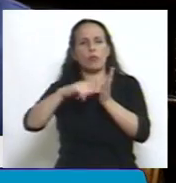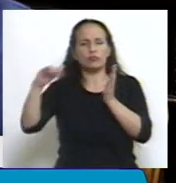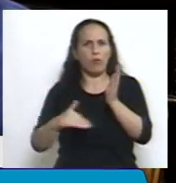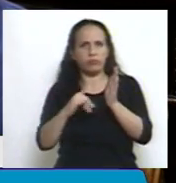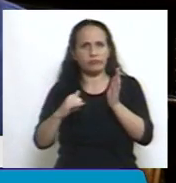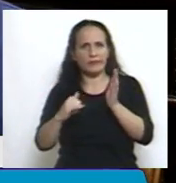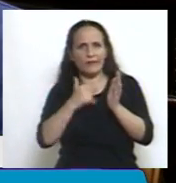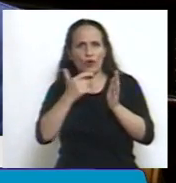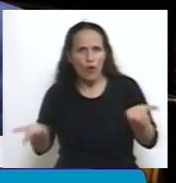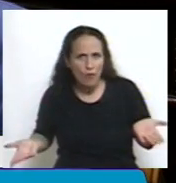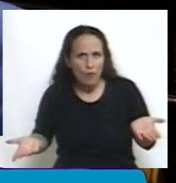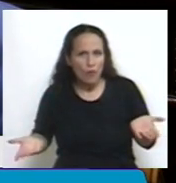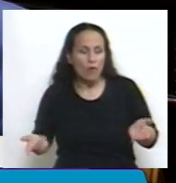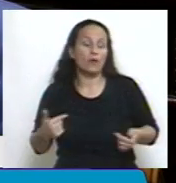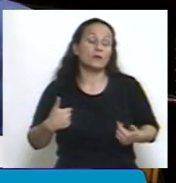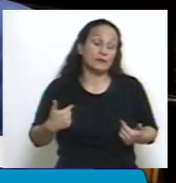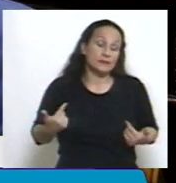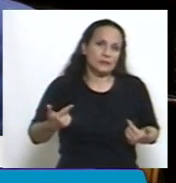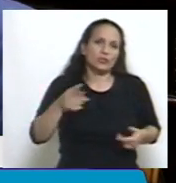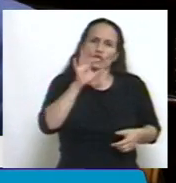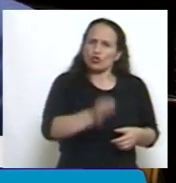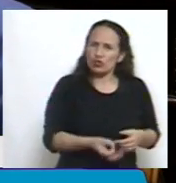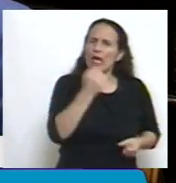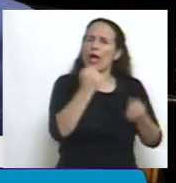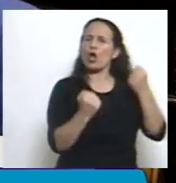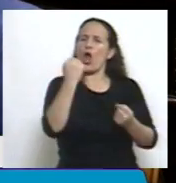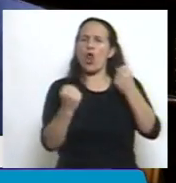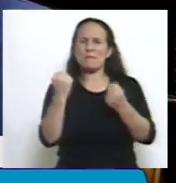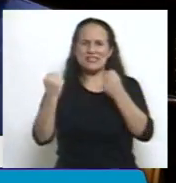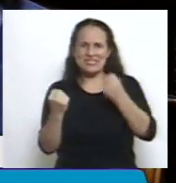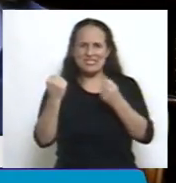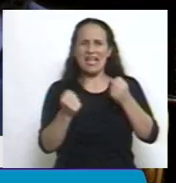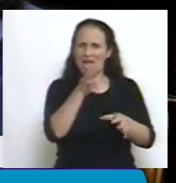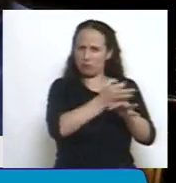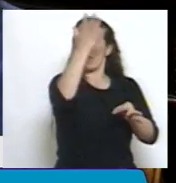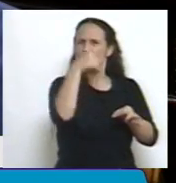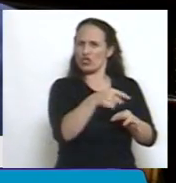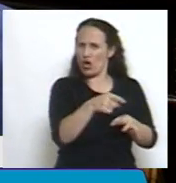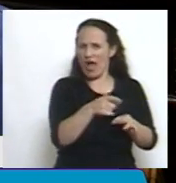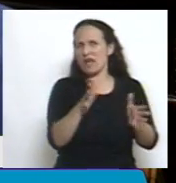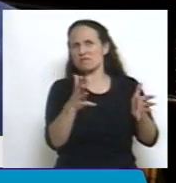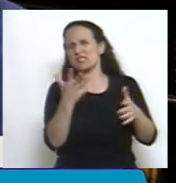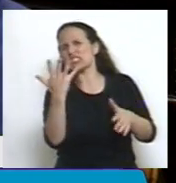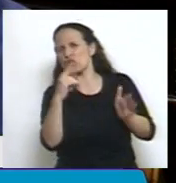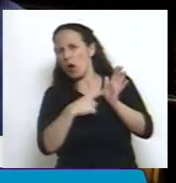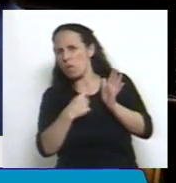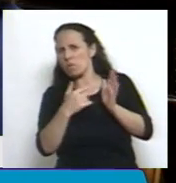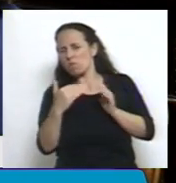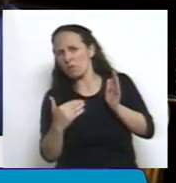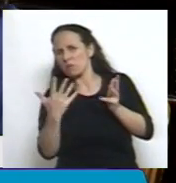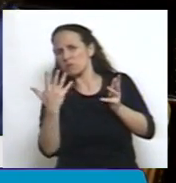las que tienen muchos de los economistas que hacen cálculos de otra manera, pero son 5,5 con el cuasi fiscal, sin